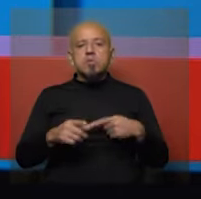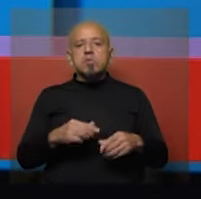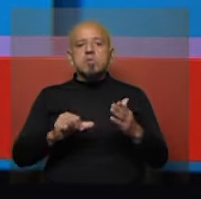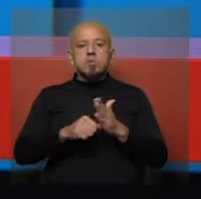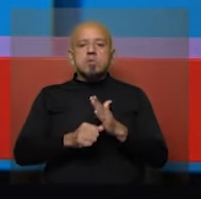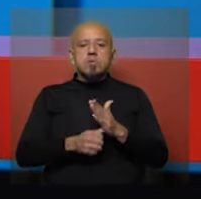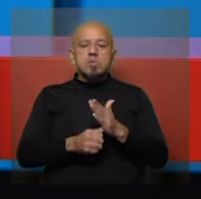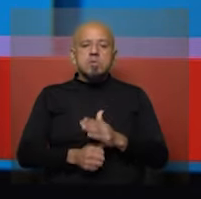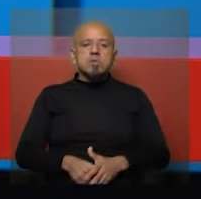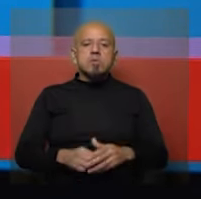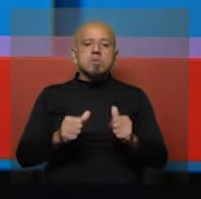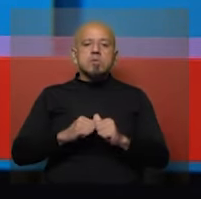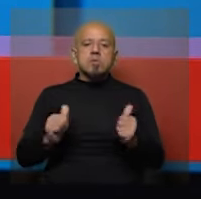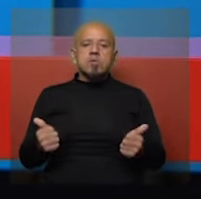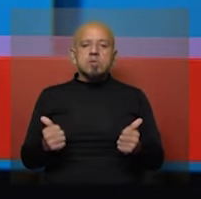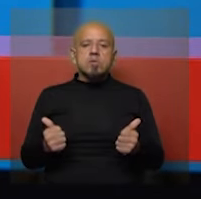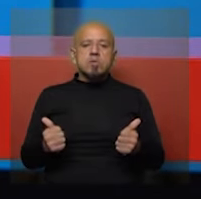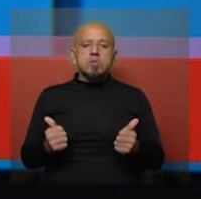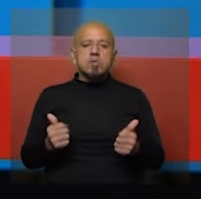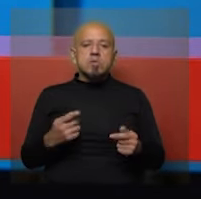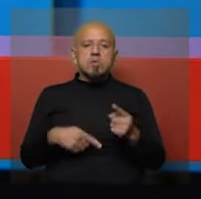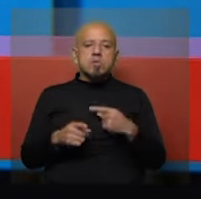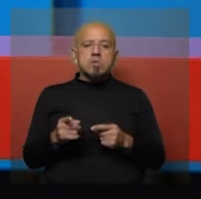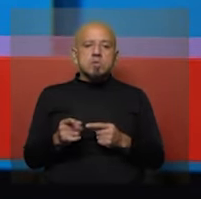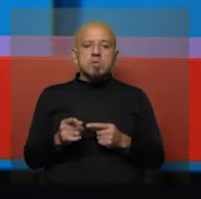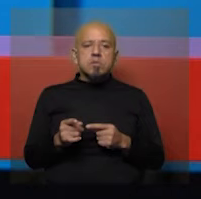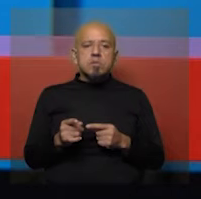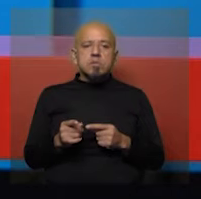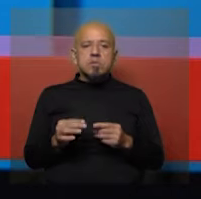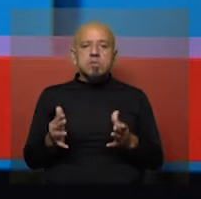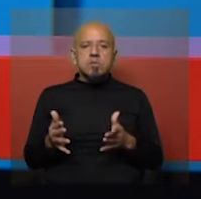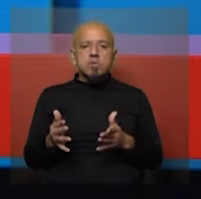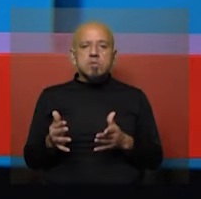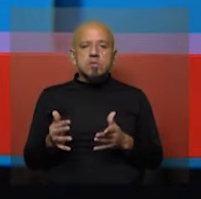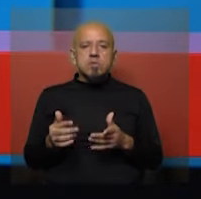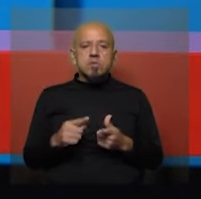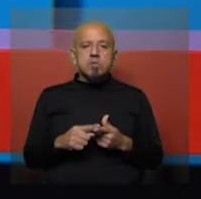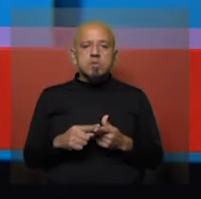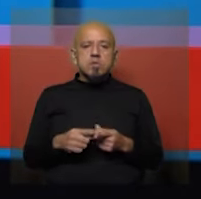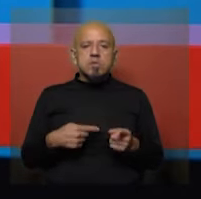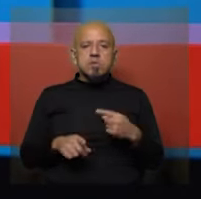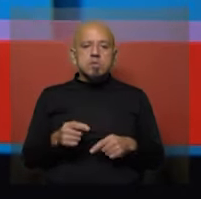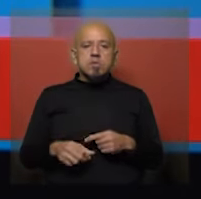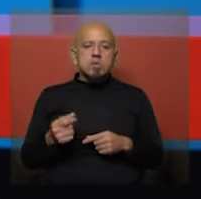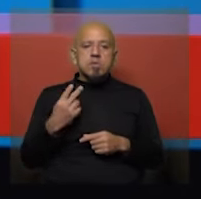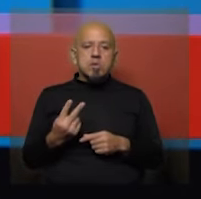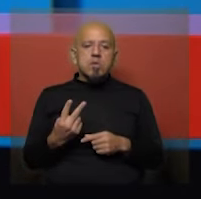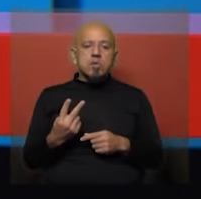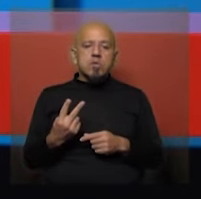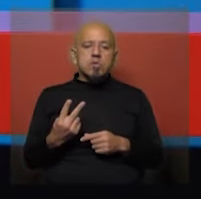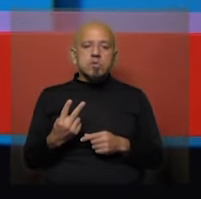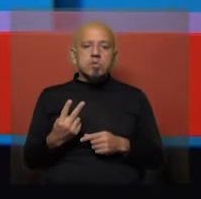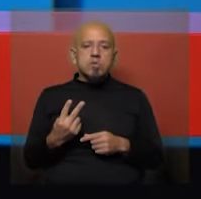pensión de divorcio bueno todo lo que tiene con este que ver con bienes etcétera etcétera esas dos son instancias diferentes